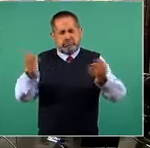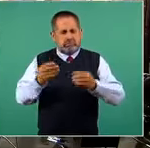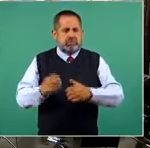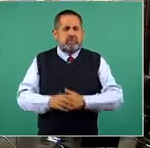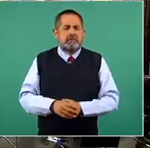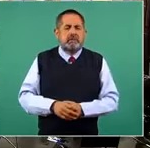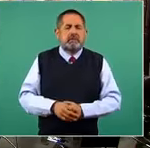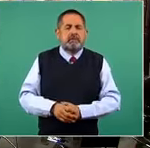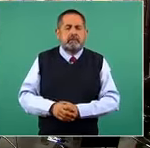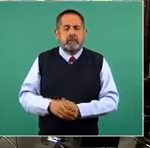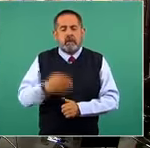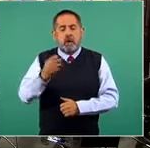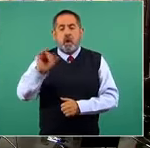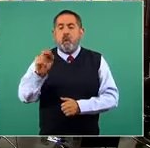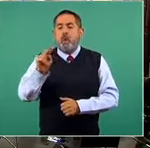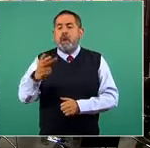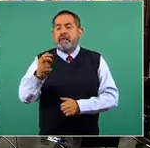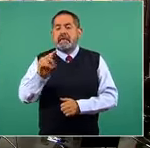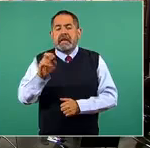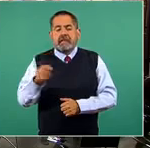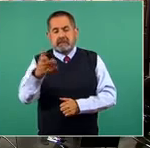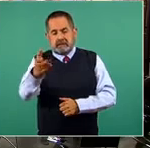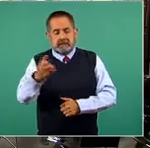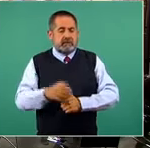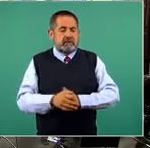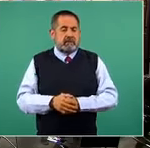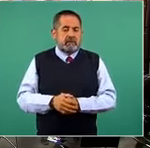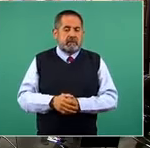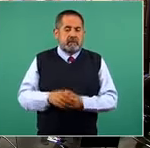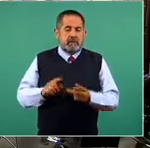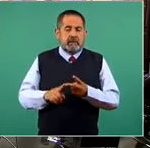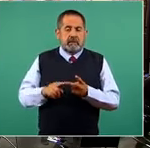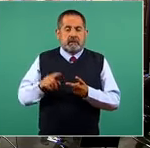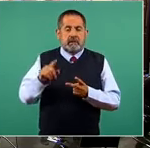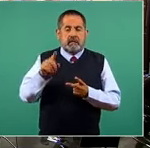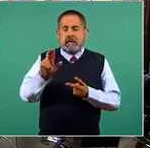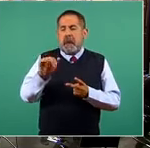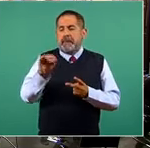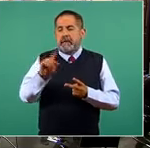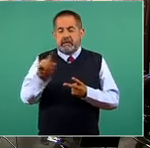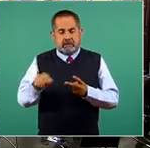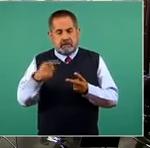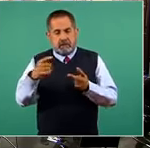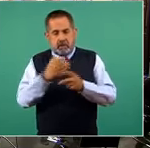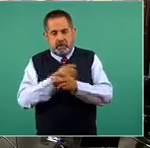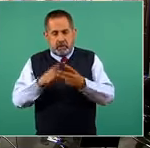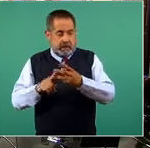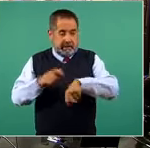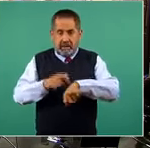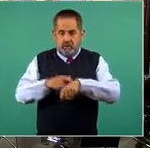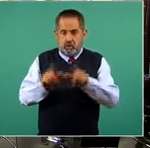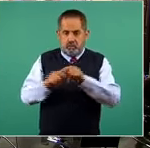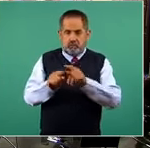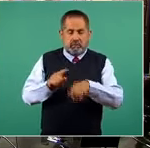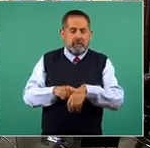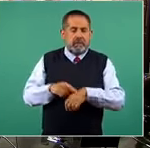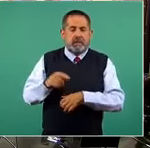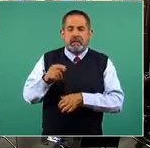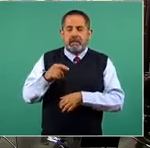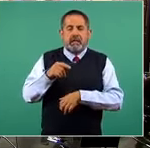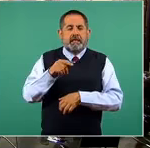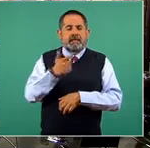gracias. Juan Hernández, periódico Basta, Penilei Ramírez y el compañero. Queda muy poquito tiempo, son